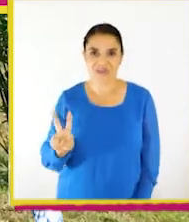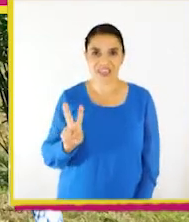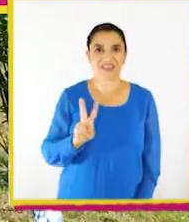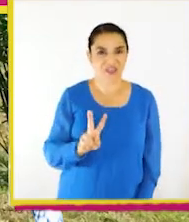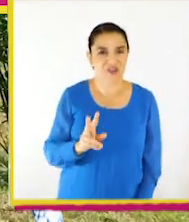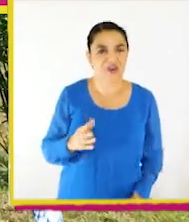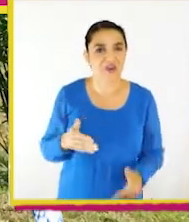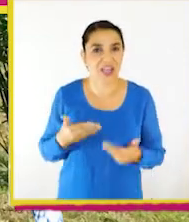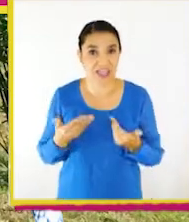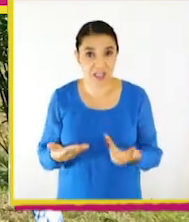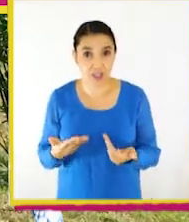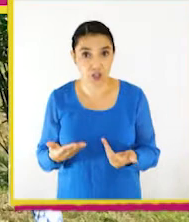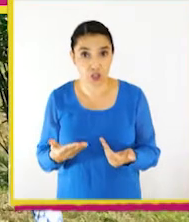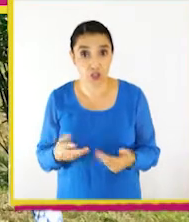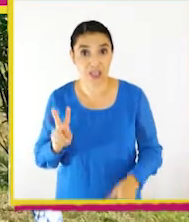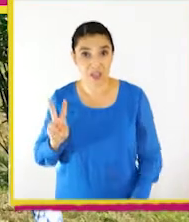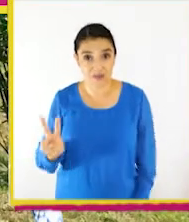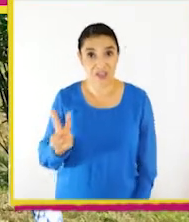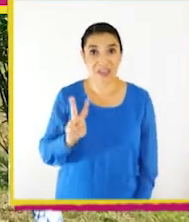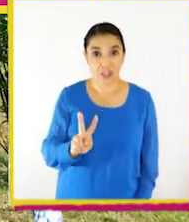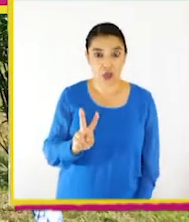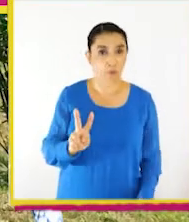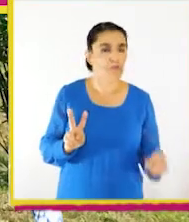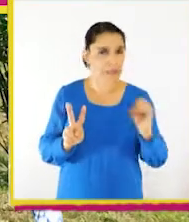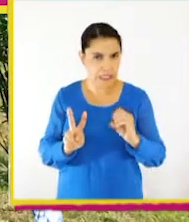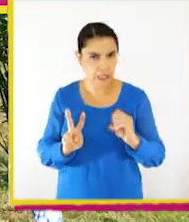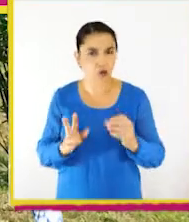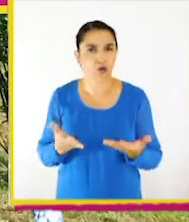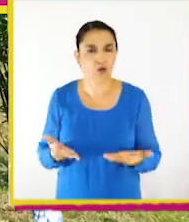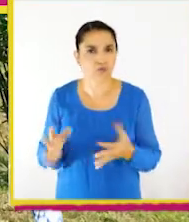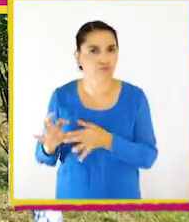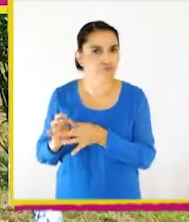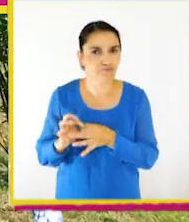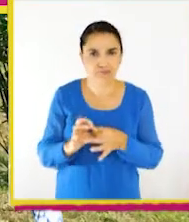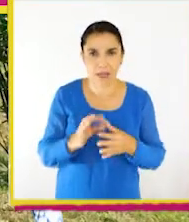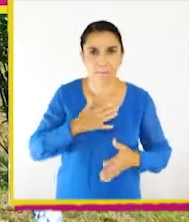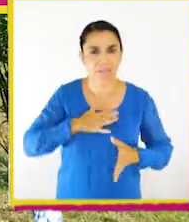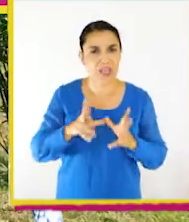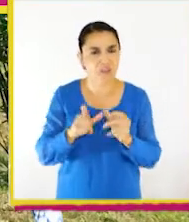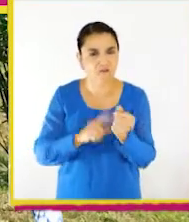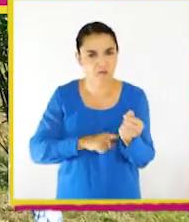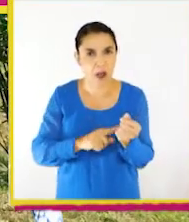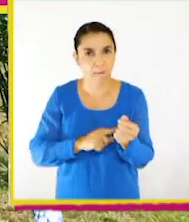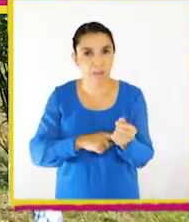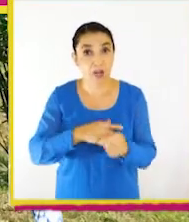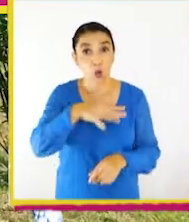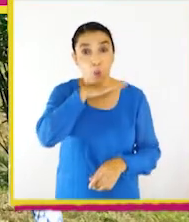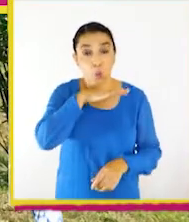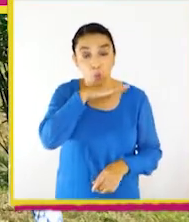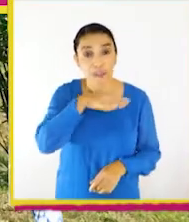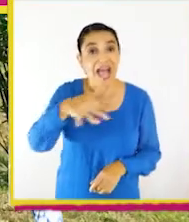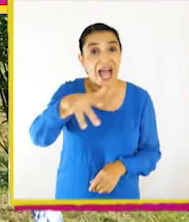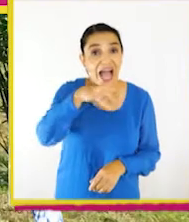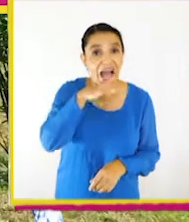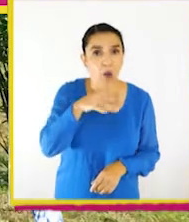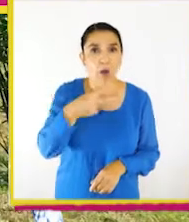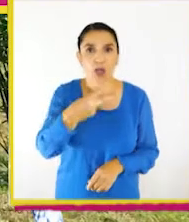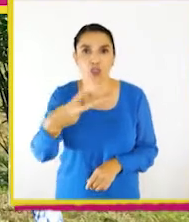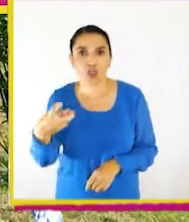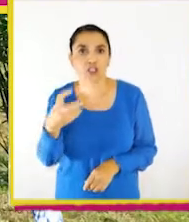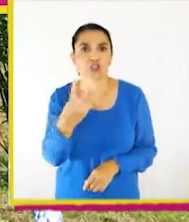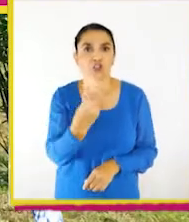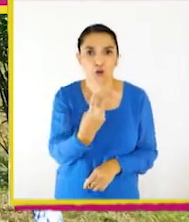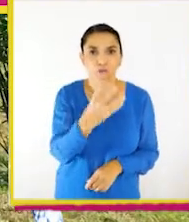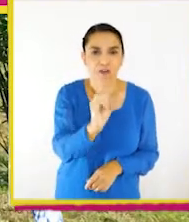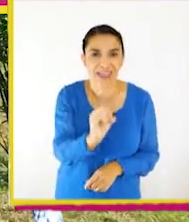22. Entonces ponemos el número 22 al lado del 0. Y tenemos que en mi familia se consumen